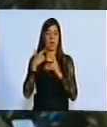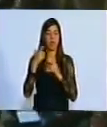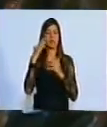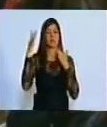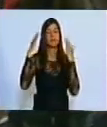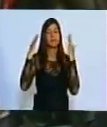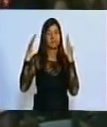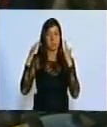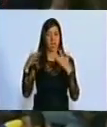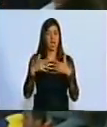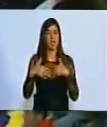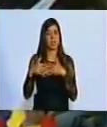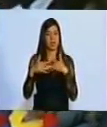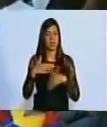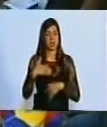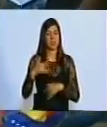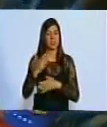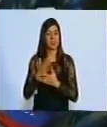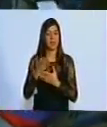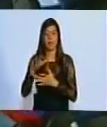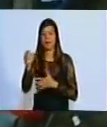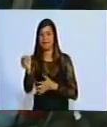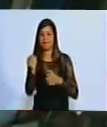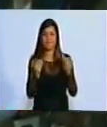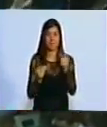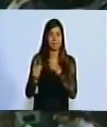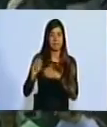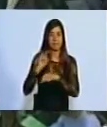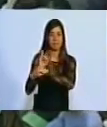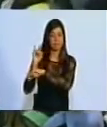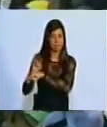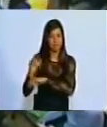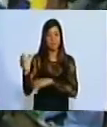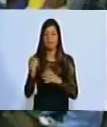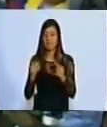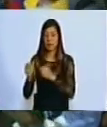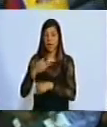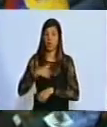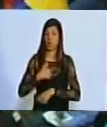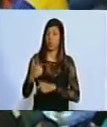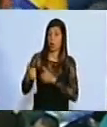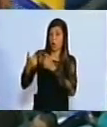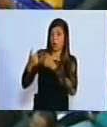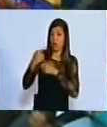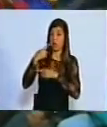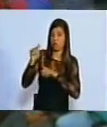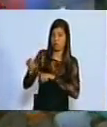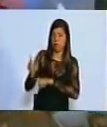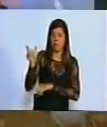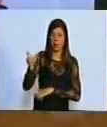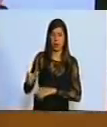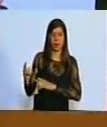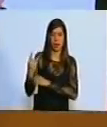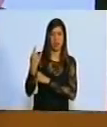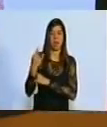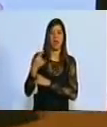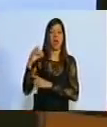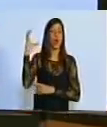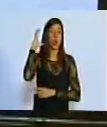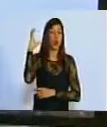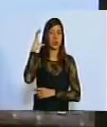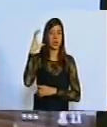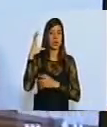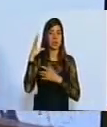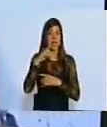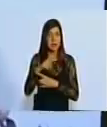Siempre encuentran traidores. Y frente a esos traidores es que nosotros tenemos que fortalecer la conciencia y es que tenemos que fortalecer la